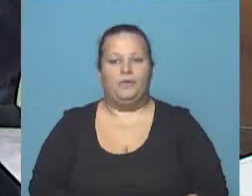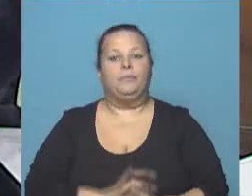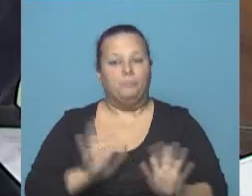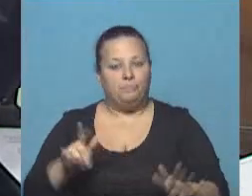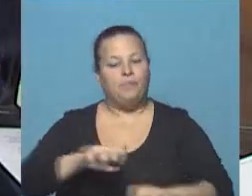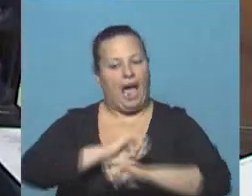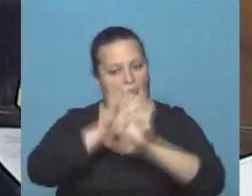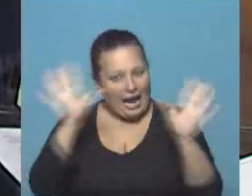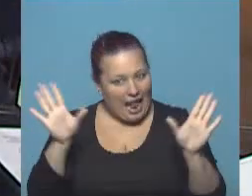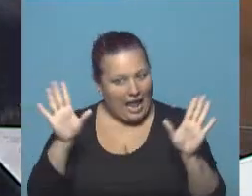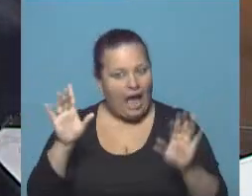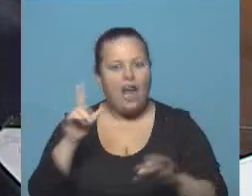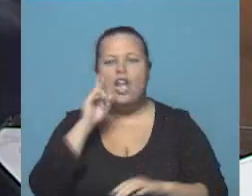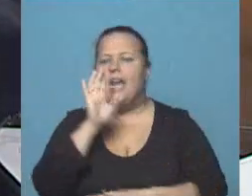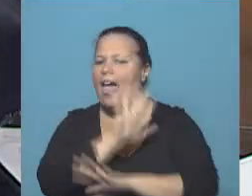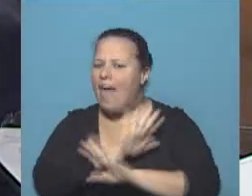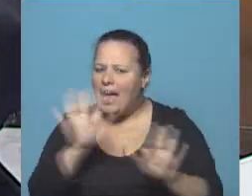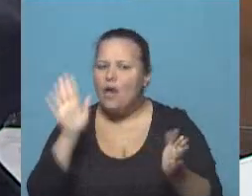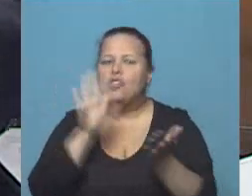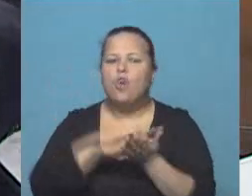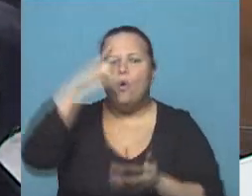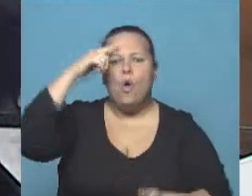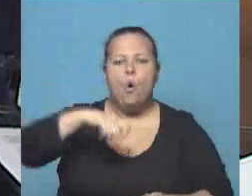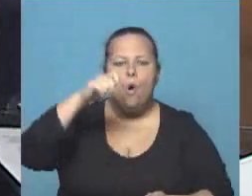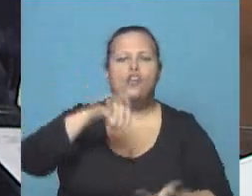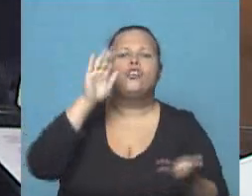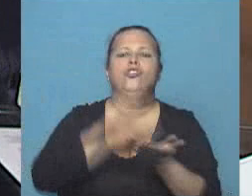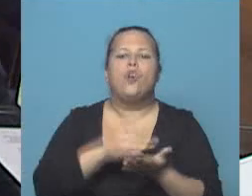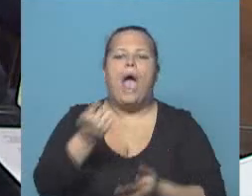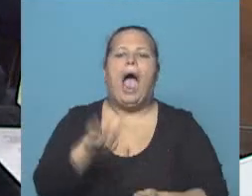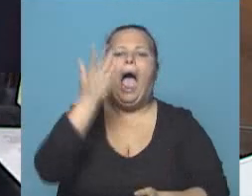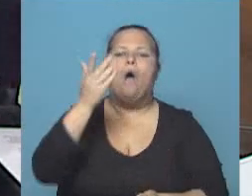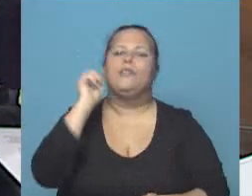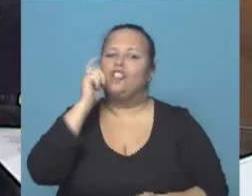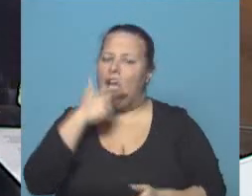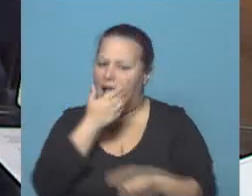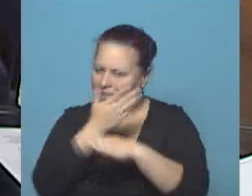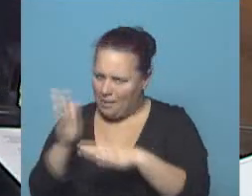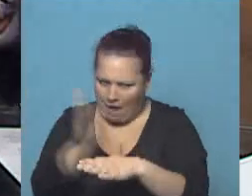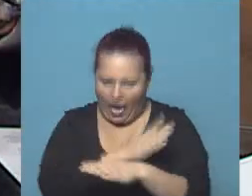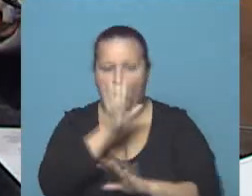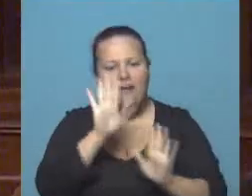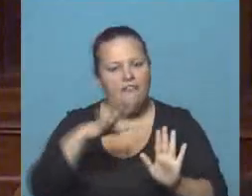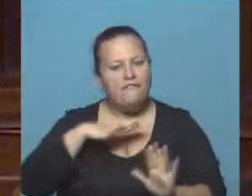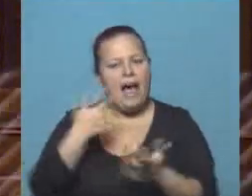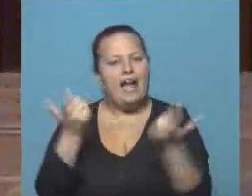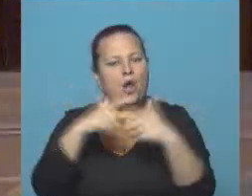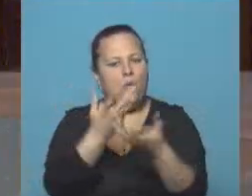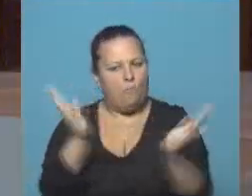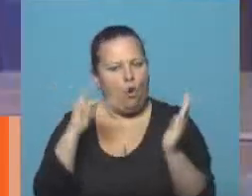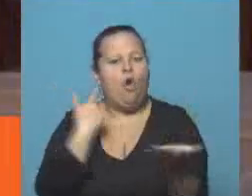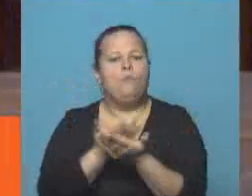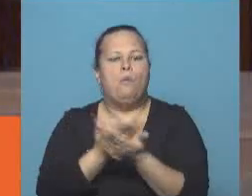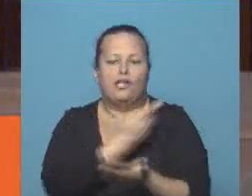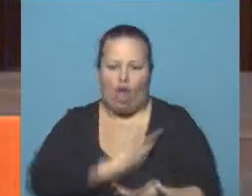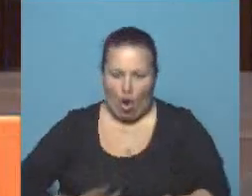vamos a aclarar nuestra audiencia nada tiene que ver lo resuelto por la corte con el aumento en la tarifa del gas eh De eso habrá que esperar las audiencias públicas la propuesta